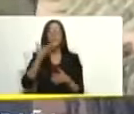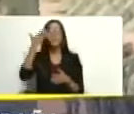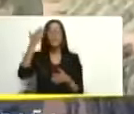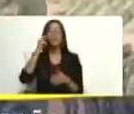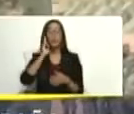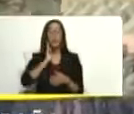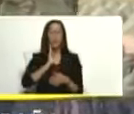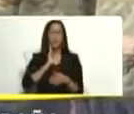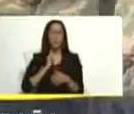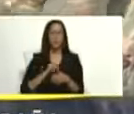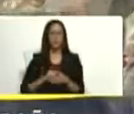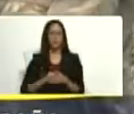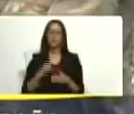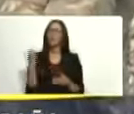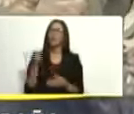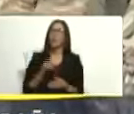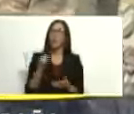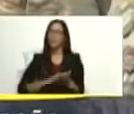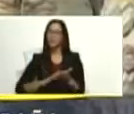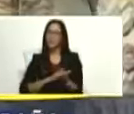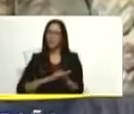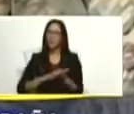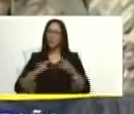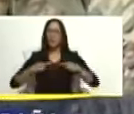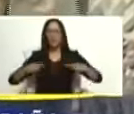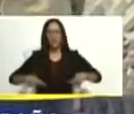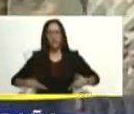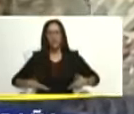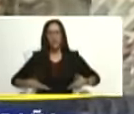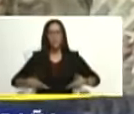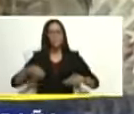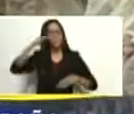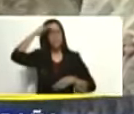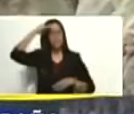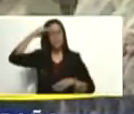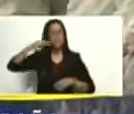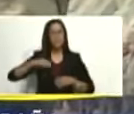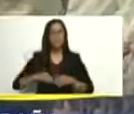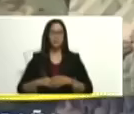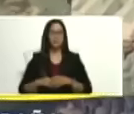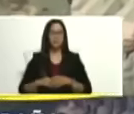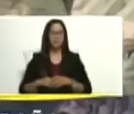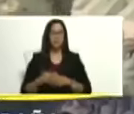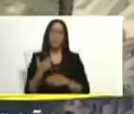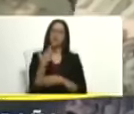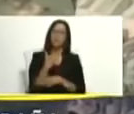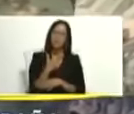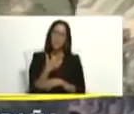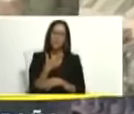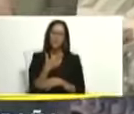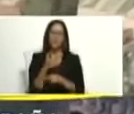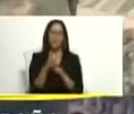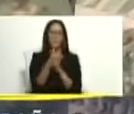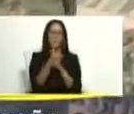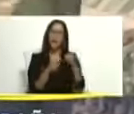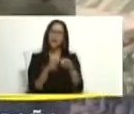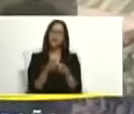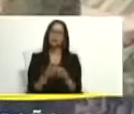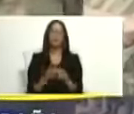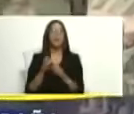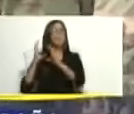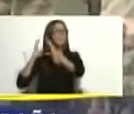Bolívar. ¿Cómo se resuelve la logística militar? Fusiles, balas,